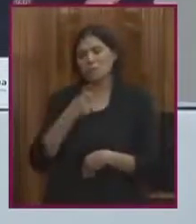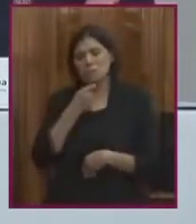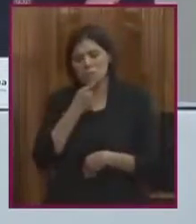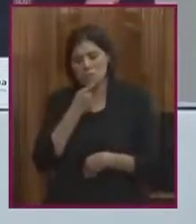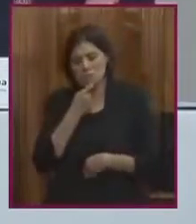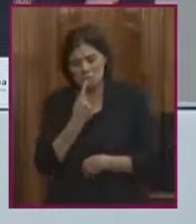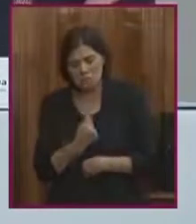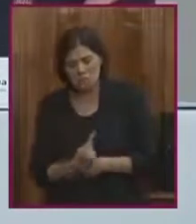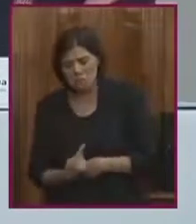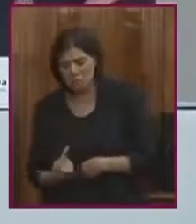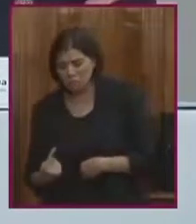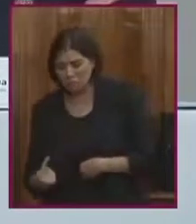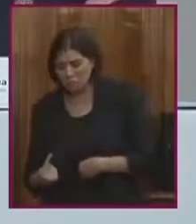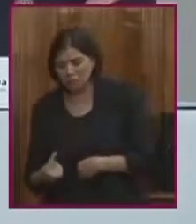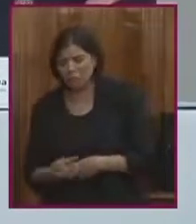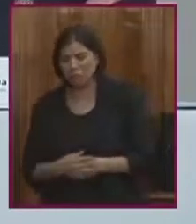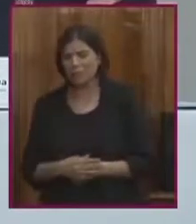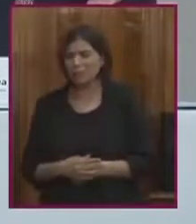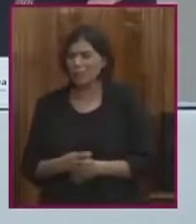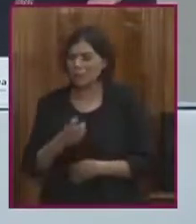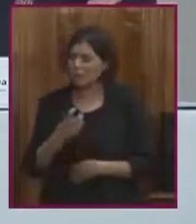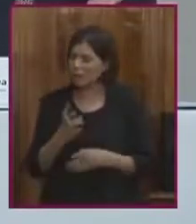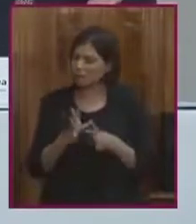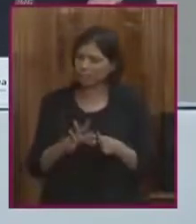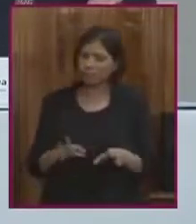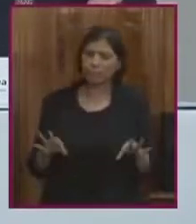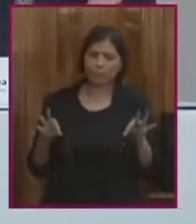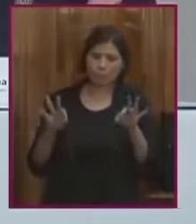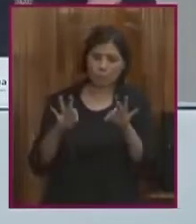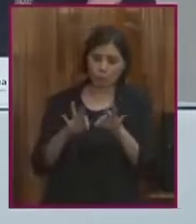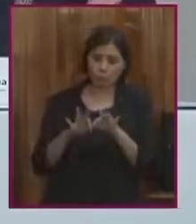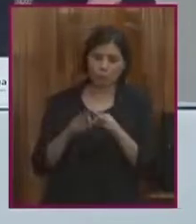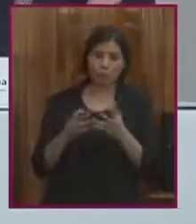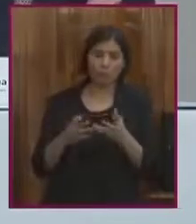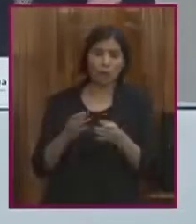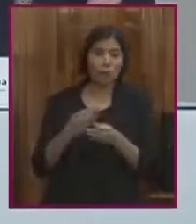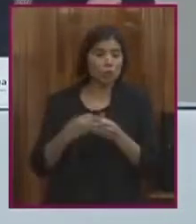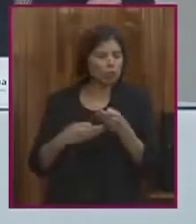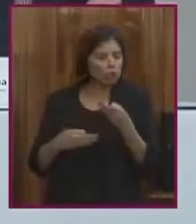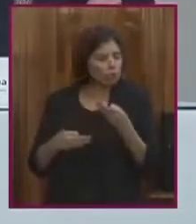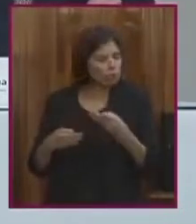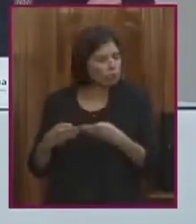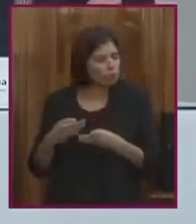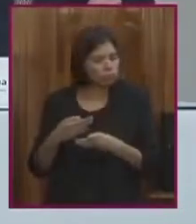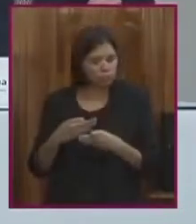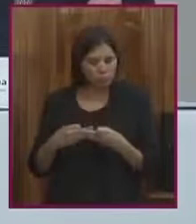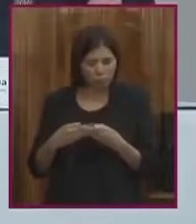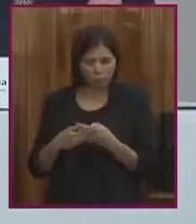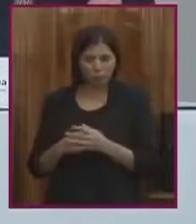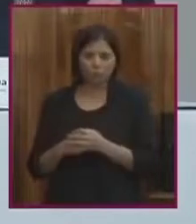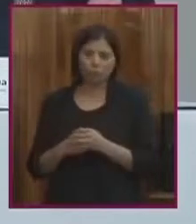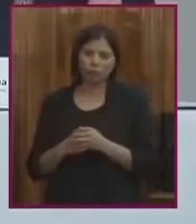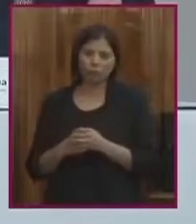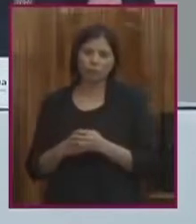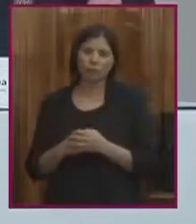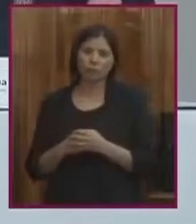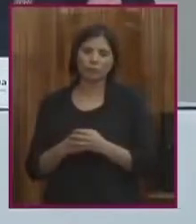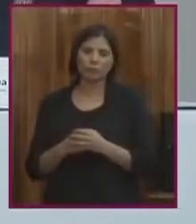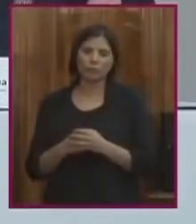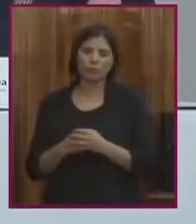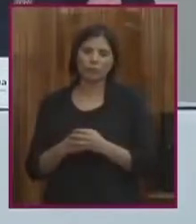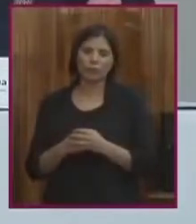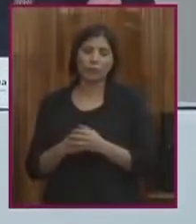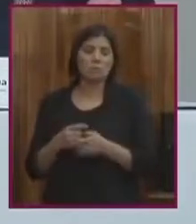menos pequeños, y que es fundamental. Y todo esto tiene que ver con algo que se